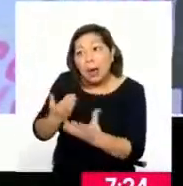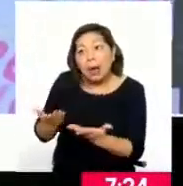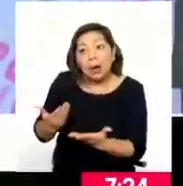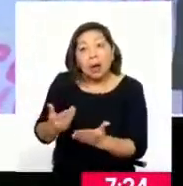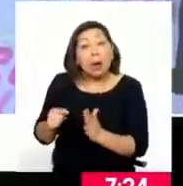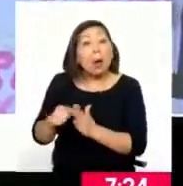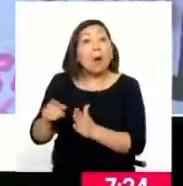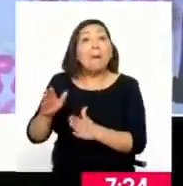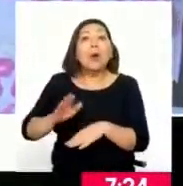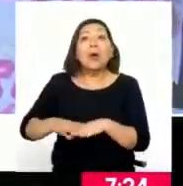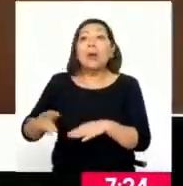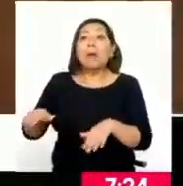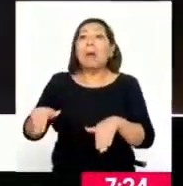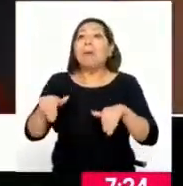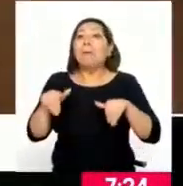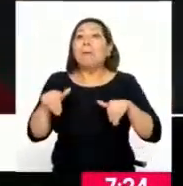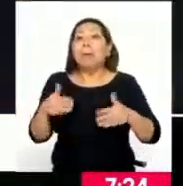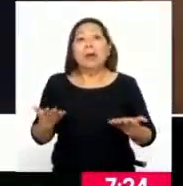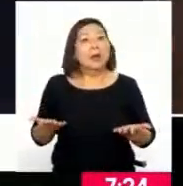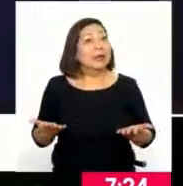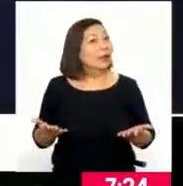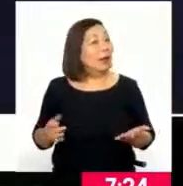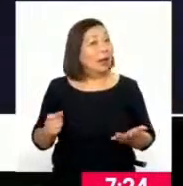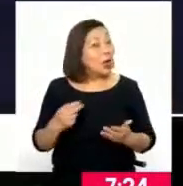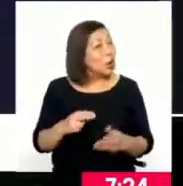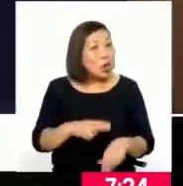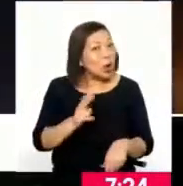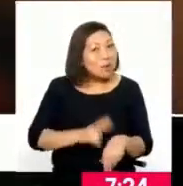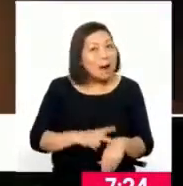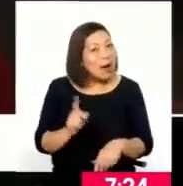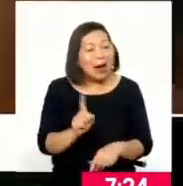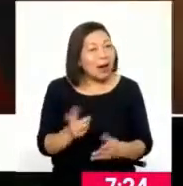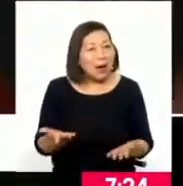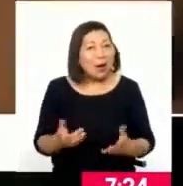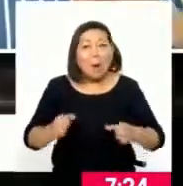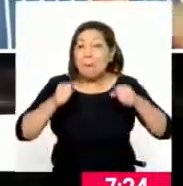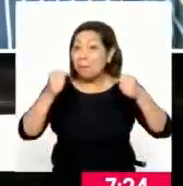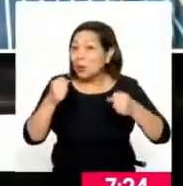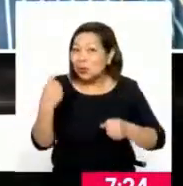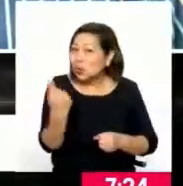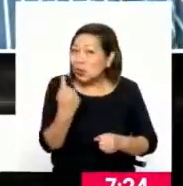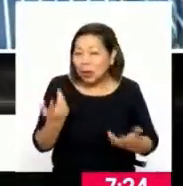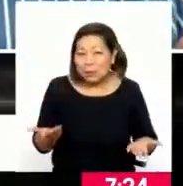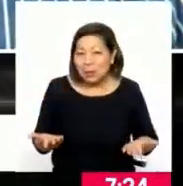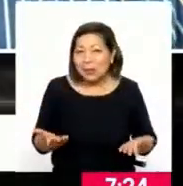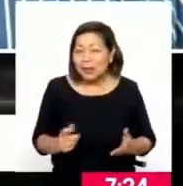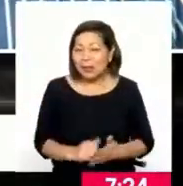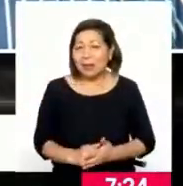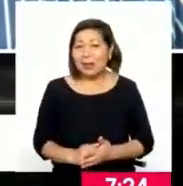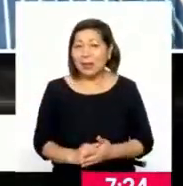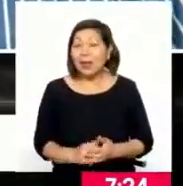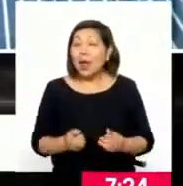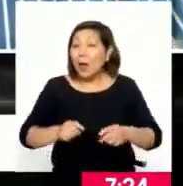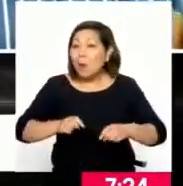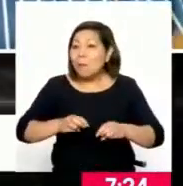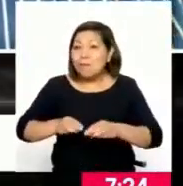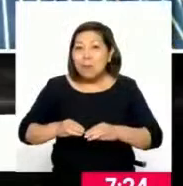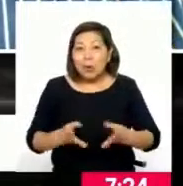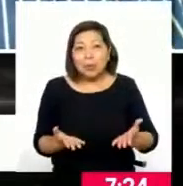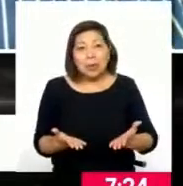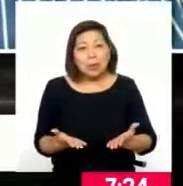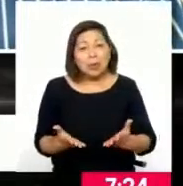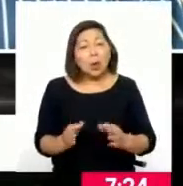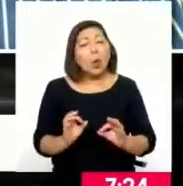en el ojo. O sea, no es una situación normal, no es solamente protesta. en ese sentido, nuestros movimientos tienen que ser